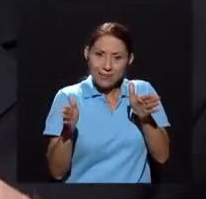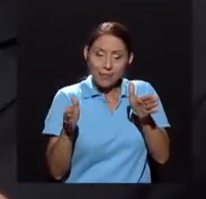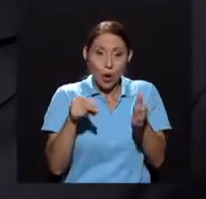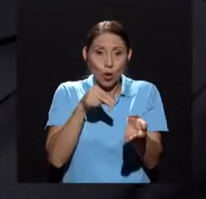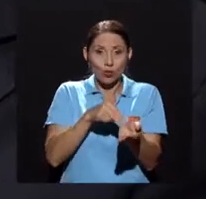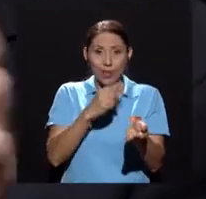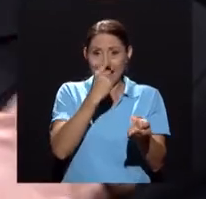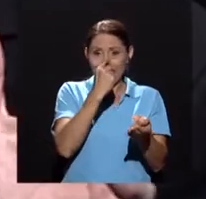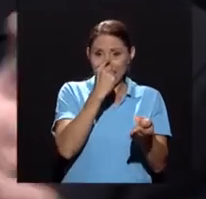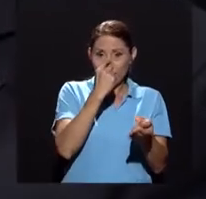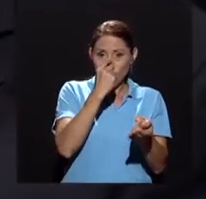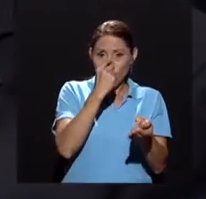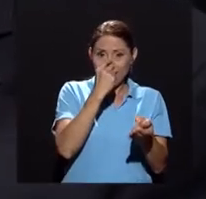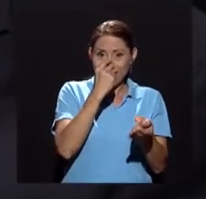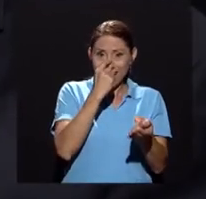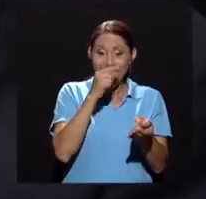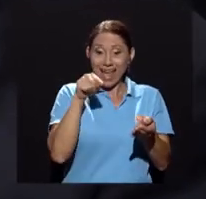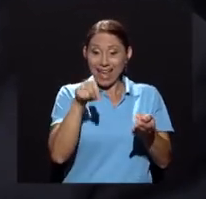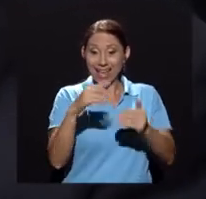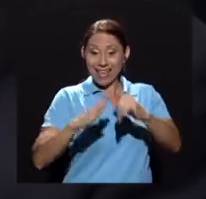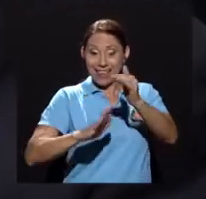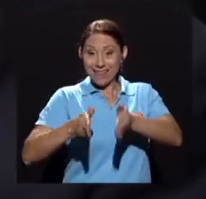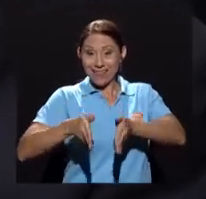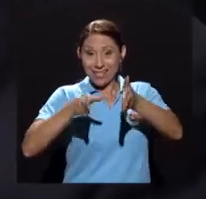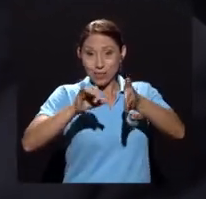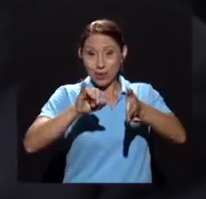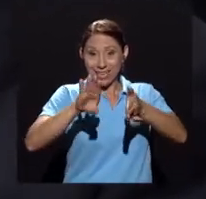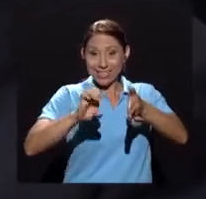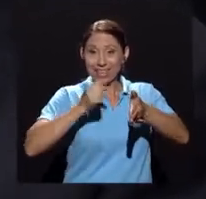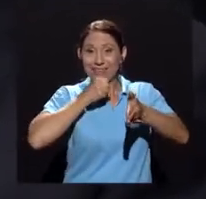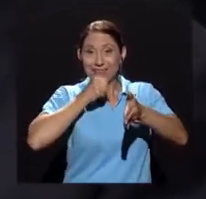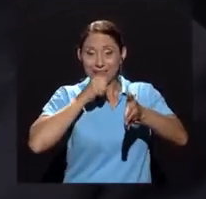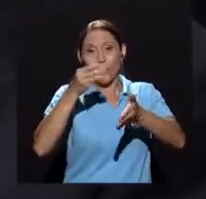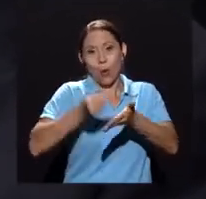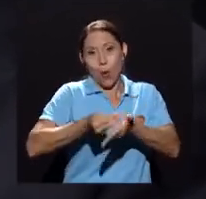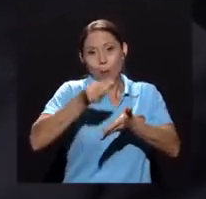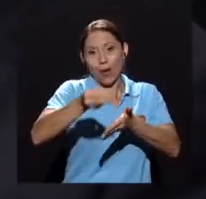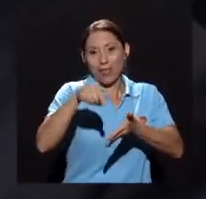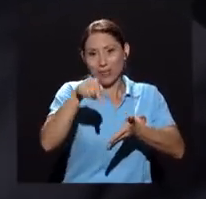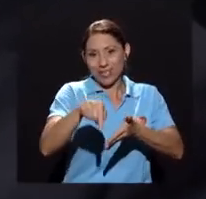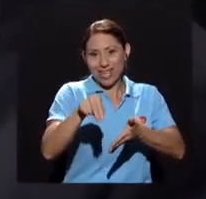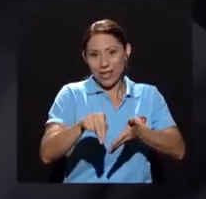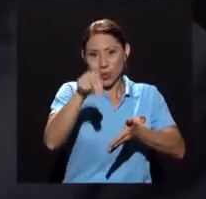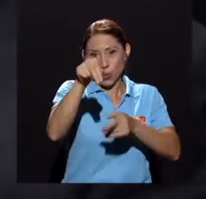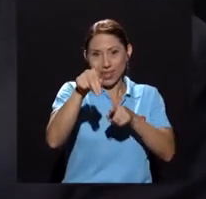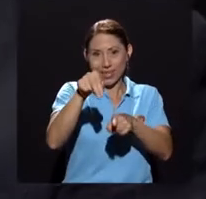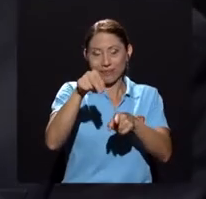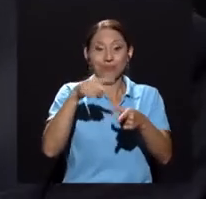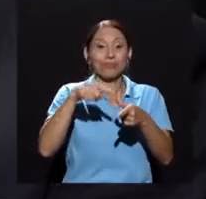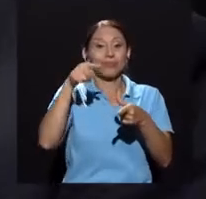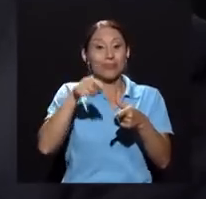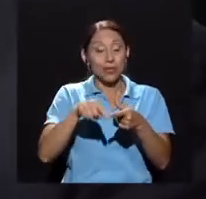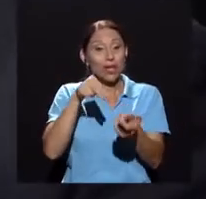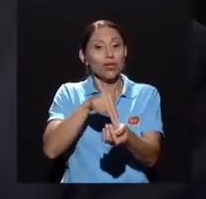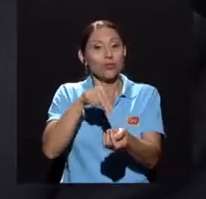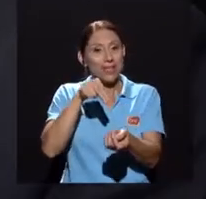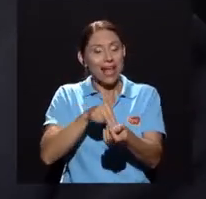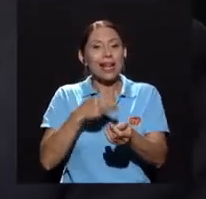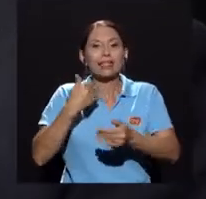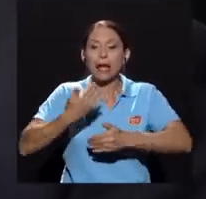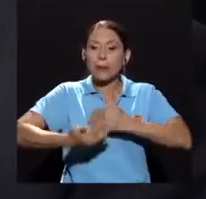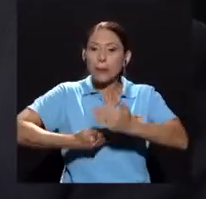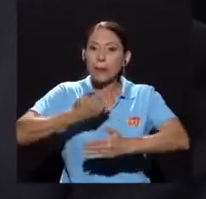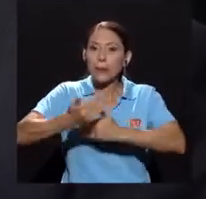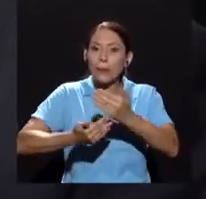la parte de esa del costado norte el hospital entonces camina hacia reconstruirse completamente